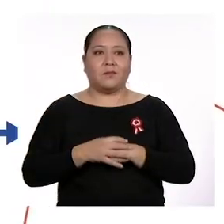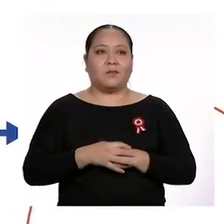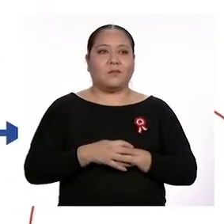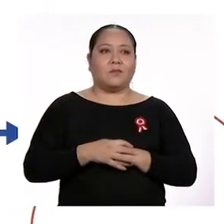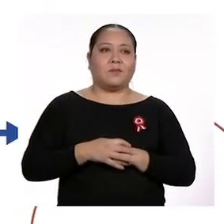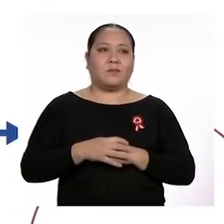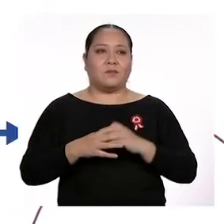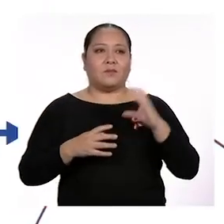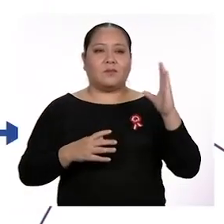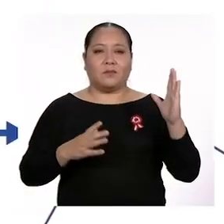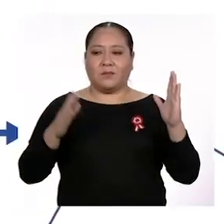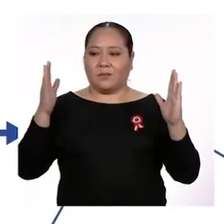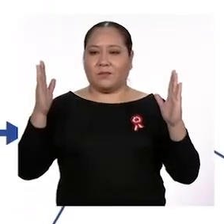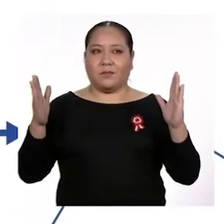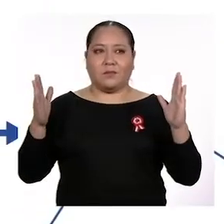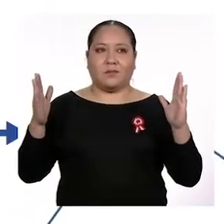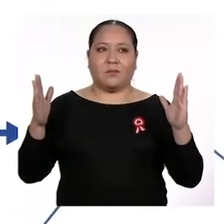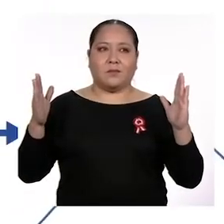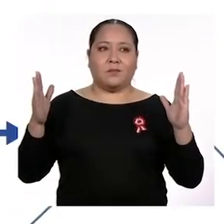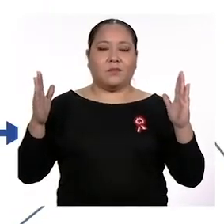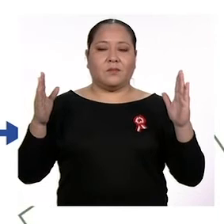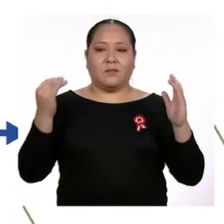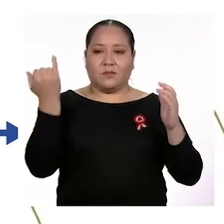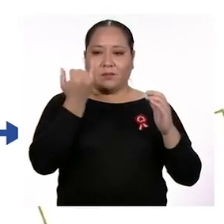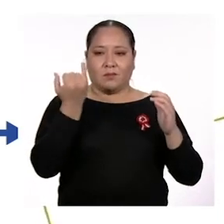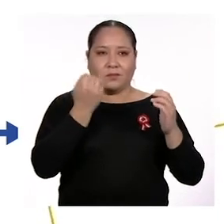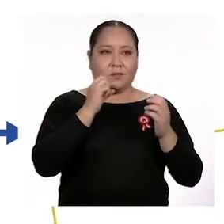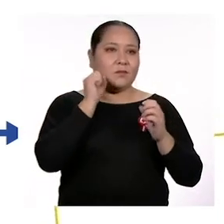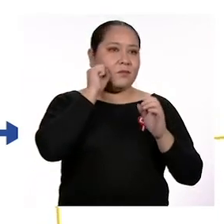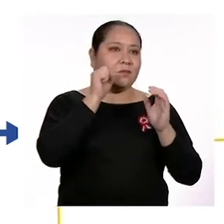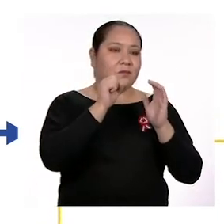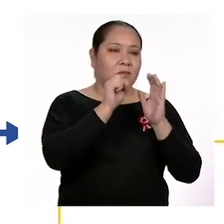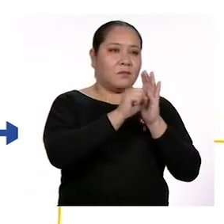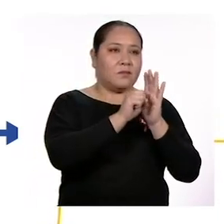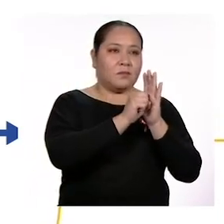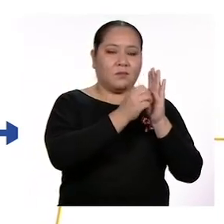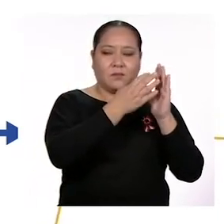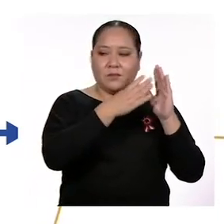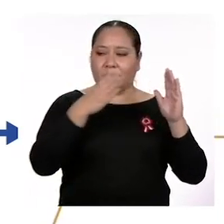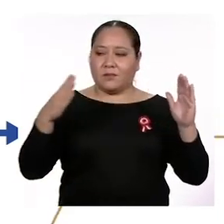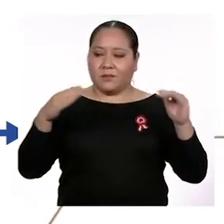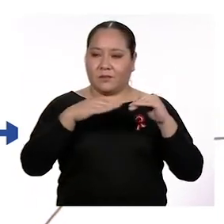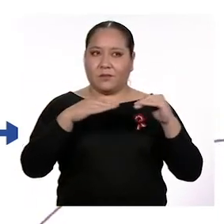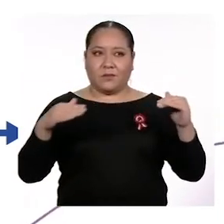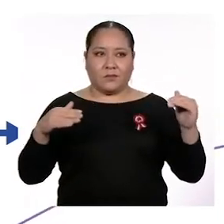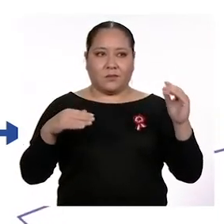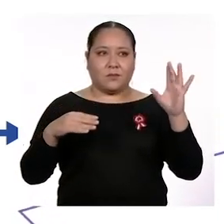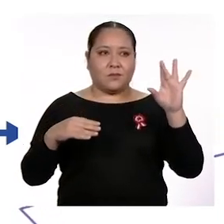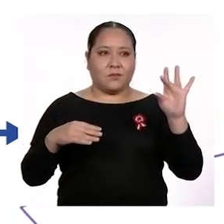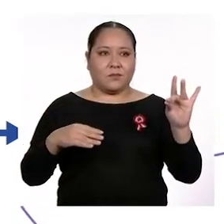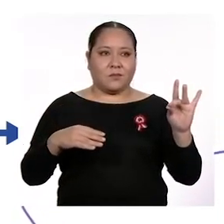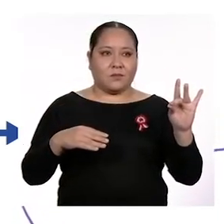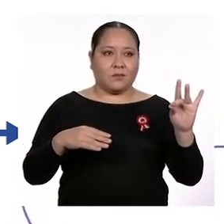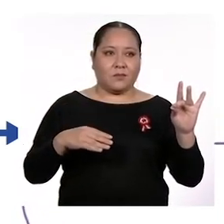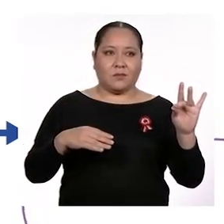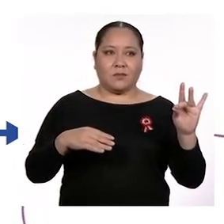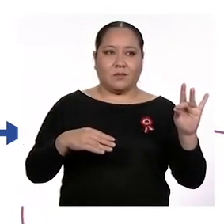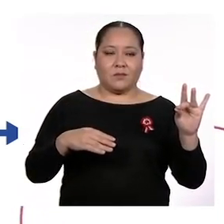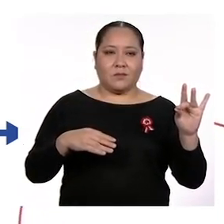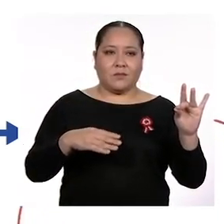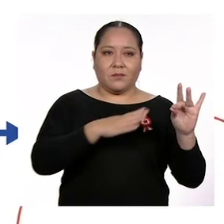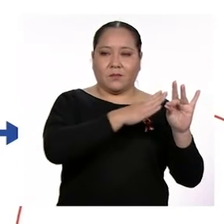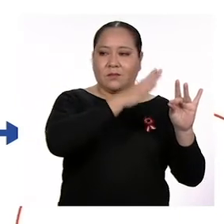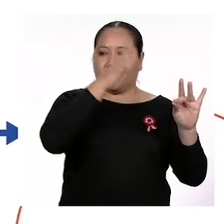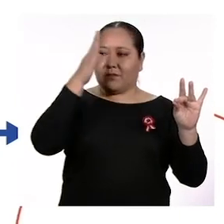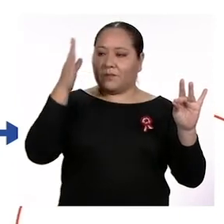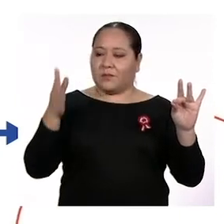los intervalos los representamos gráficamente en la recta numérica, teniendo como extremos las